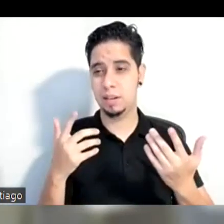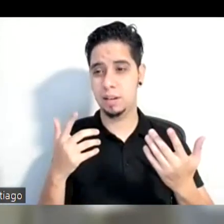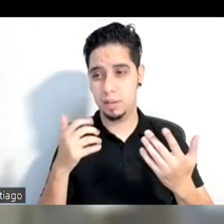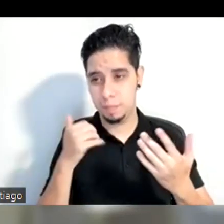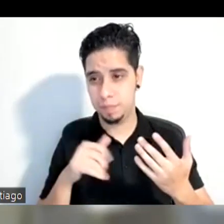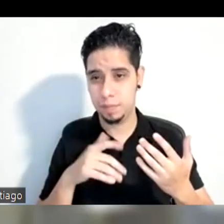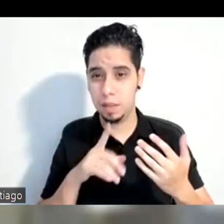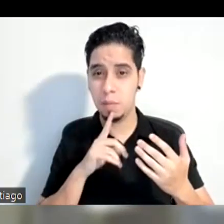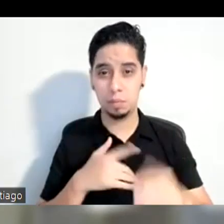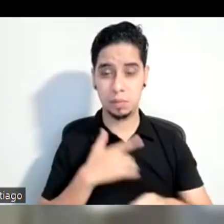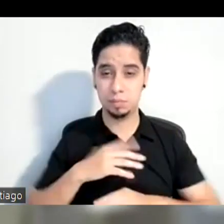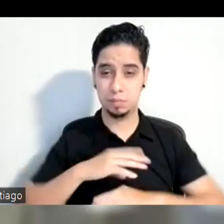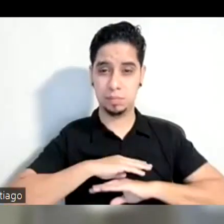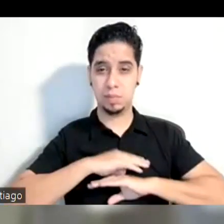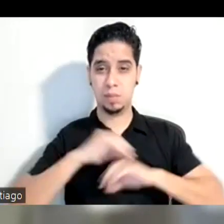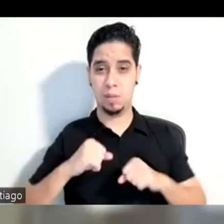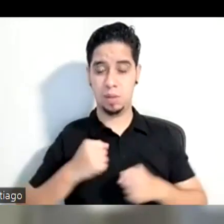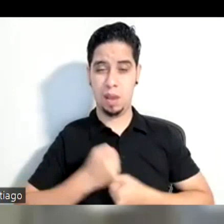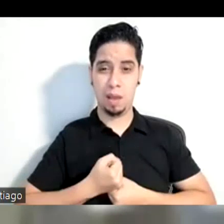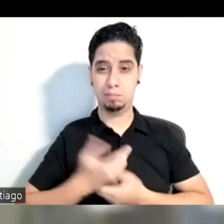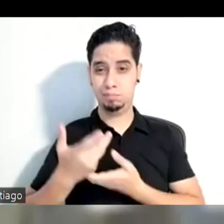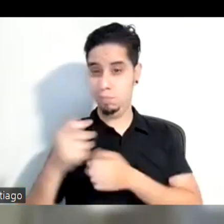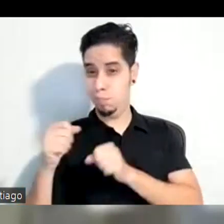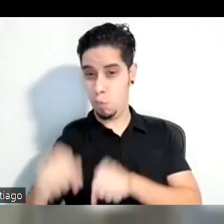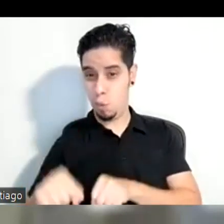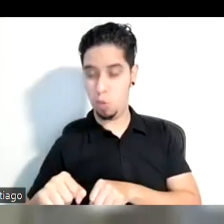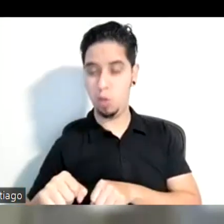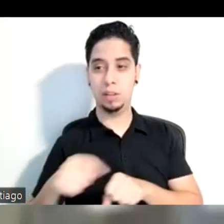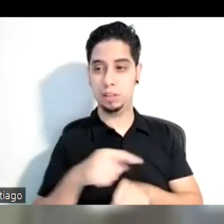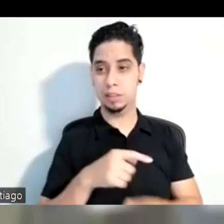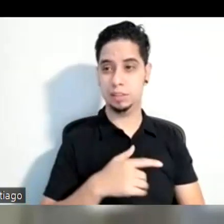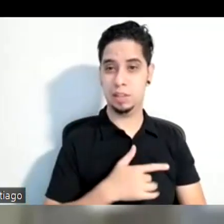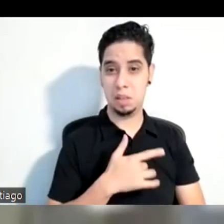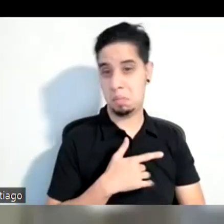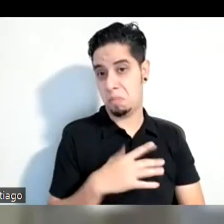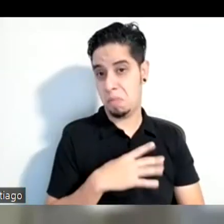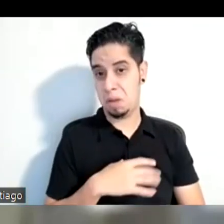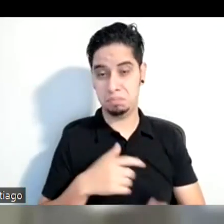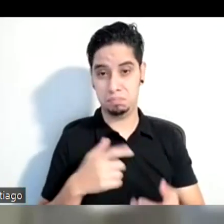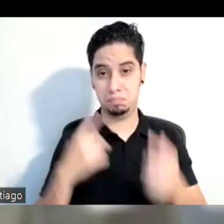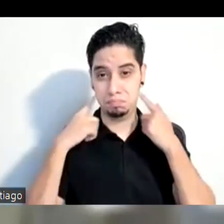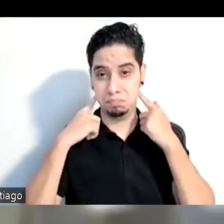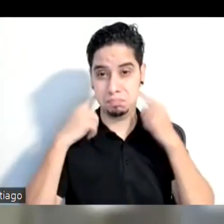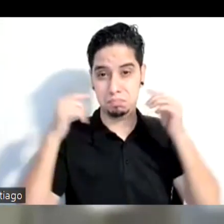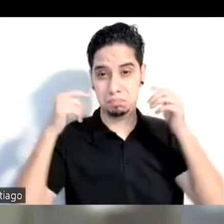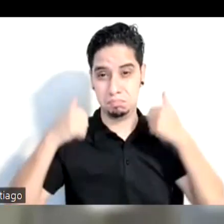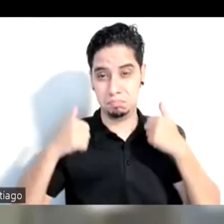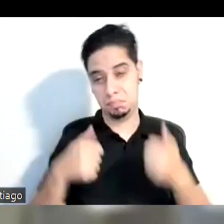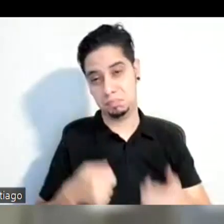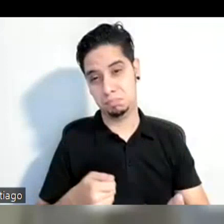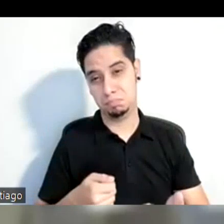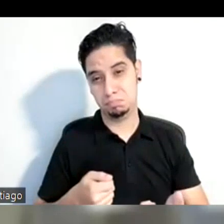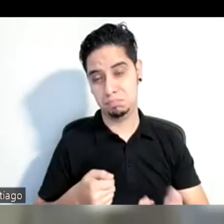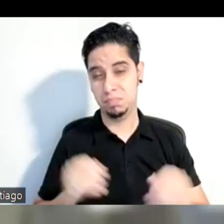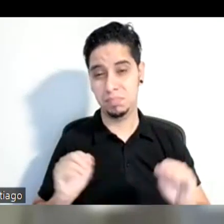sentía satisfecha porque había podido gritar todo lo que había necesitado gritar, y el dentista sin problema ninguno, porque ella podía gritar todo lo que quisiera, que a él eso